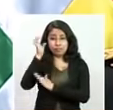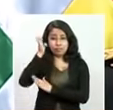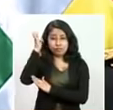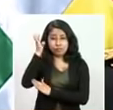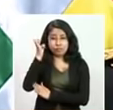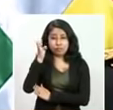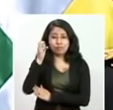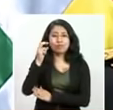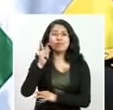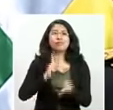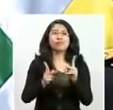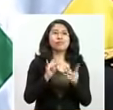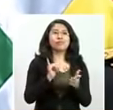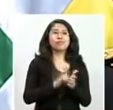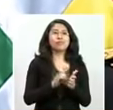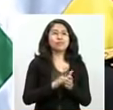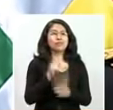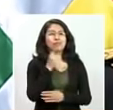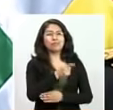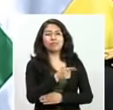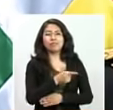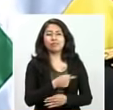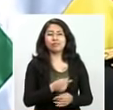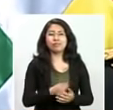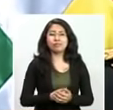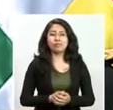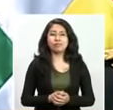éramos los que estábamos en la silla del acusado.